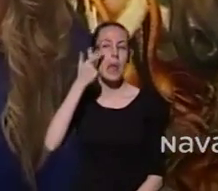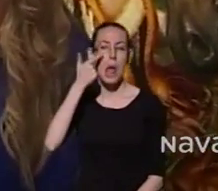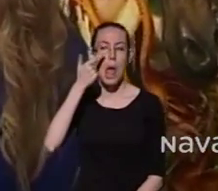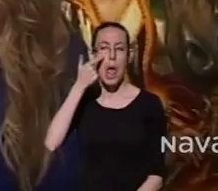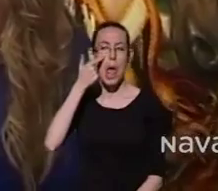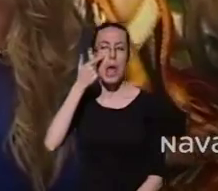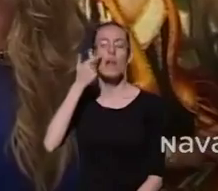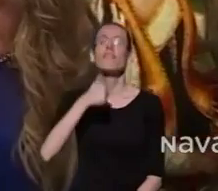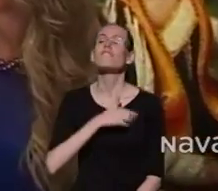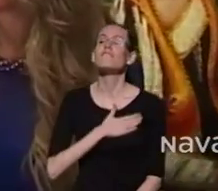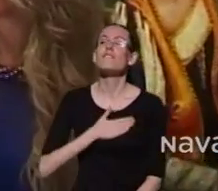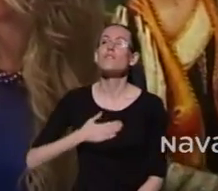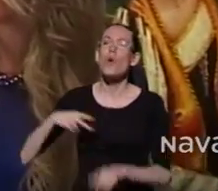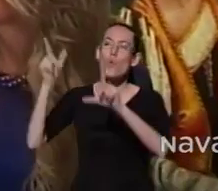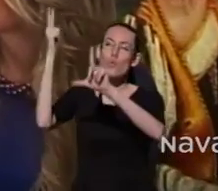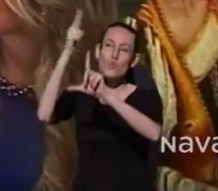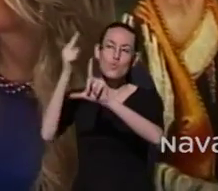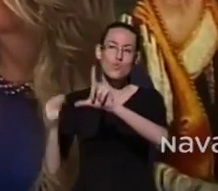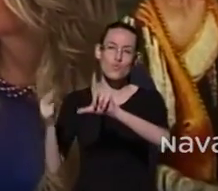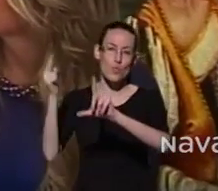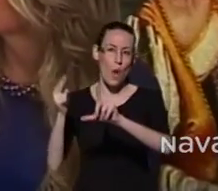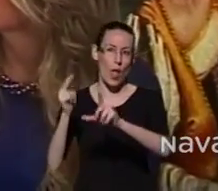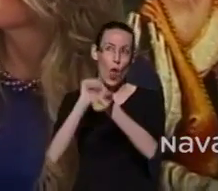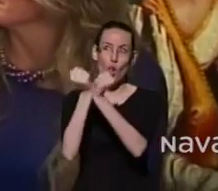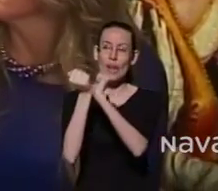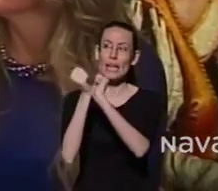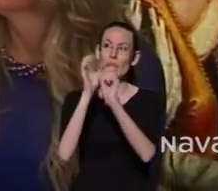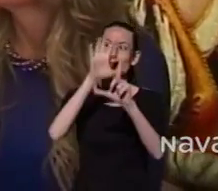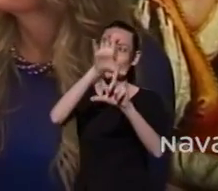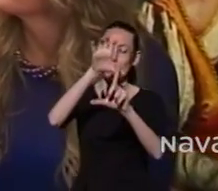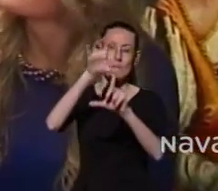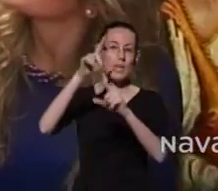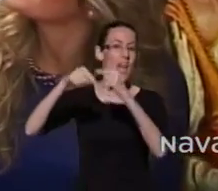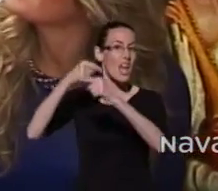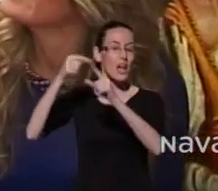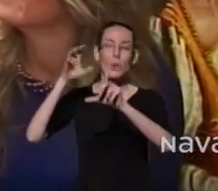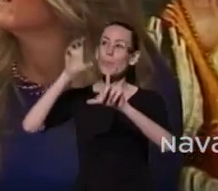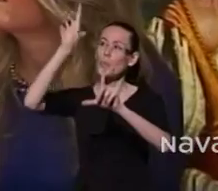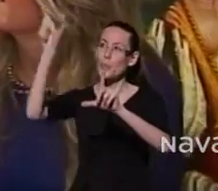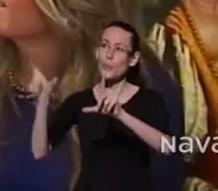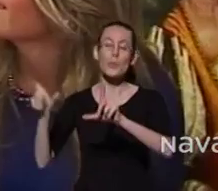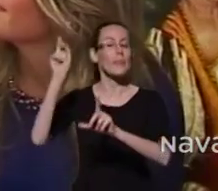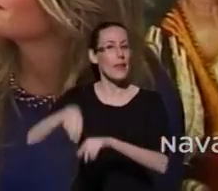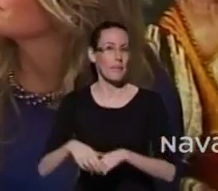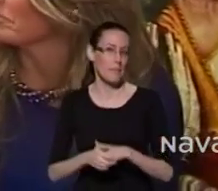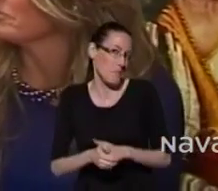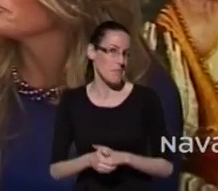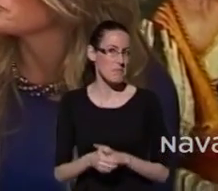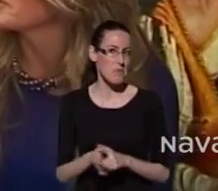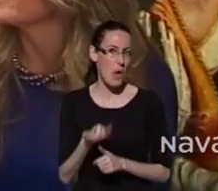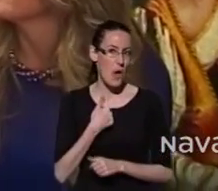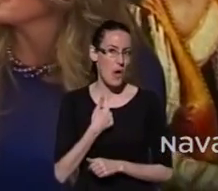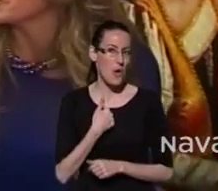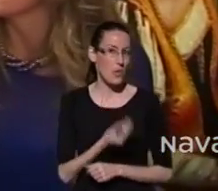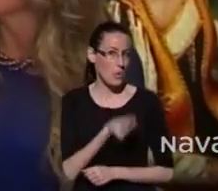dos quesos y con los canutillos de Zumbilla. Uh-huh. Ya que todavía no los he visto y son tan famosos, pues mira, me hago un cuadro con ellos.